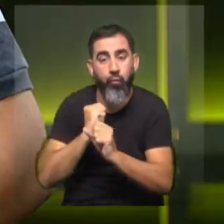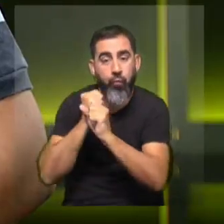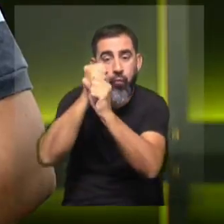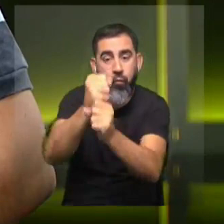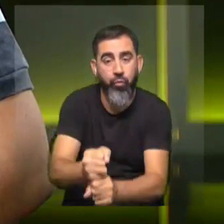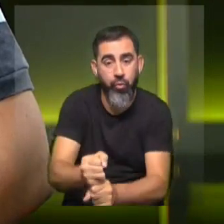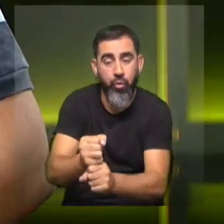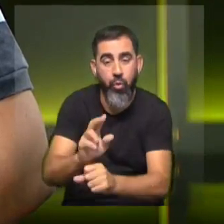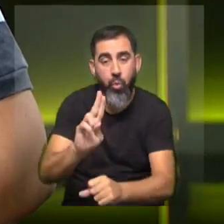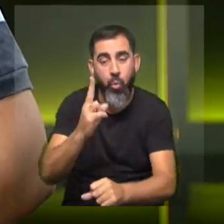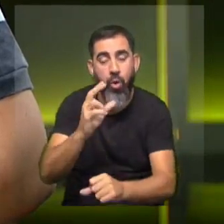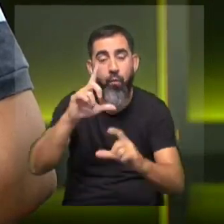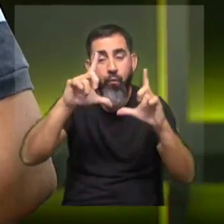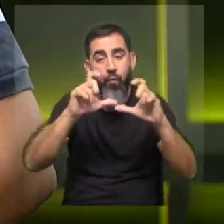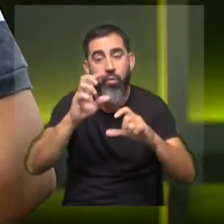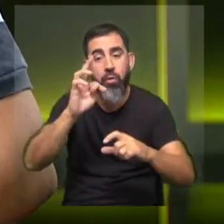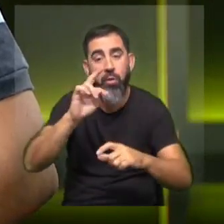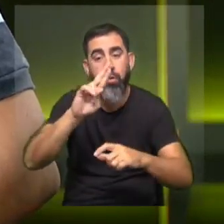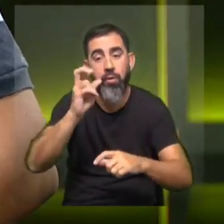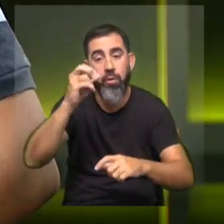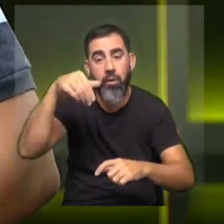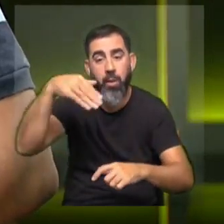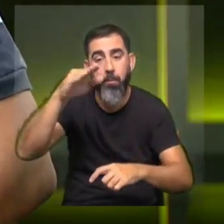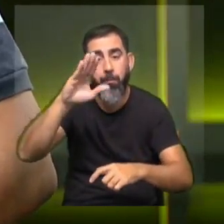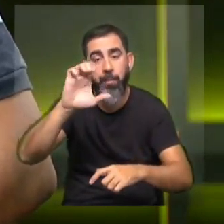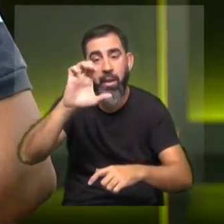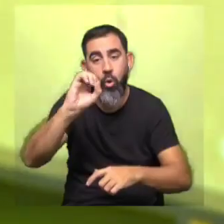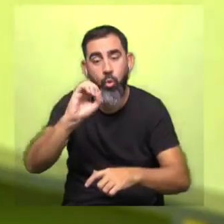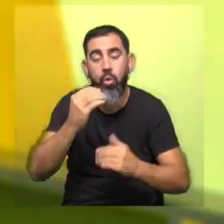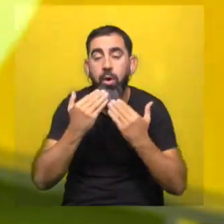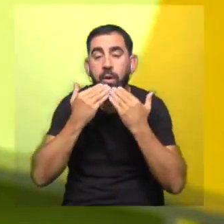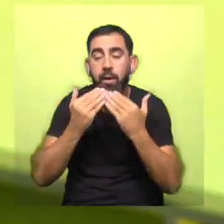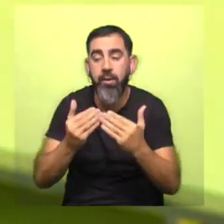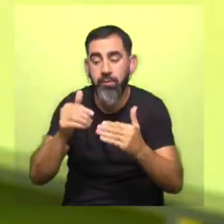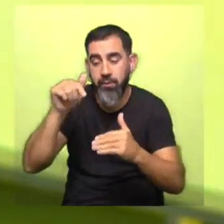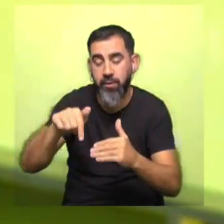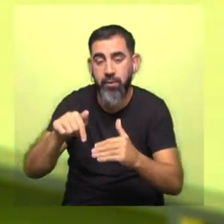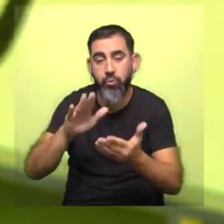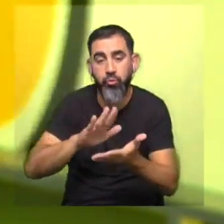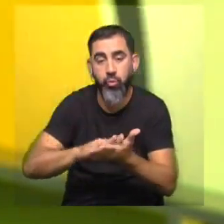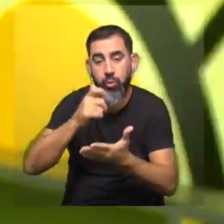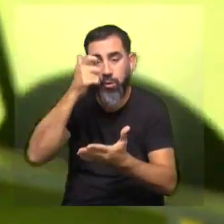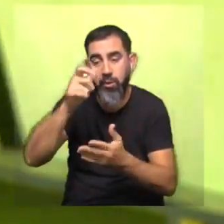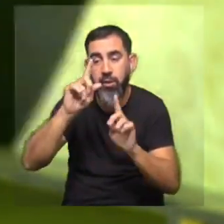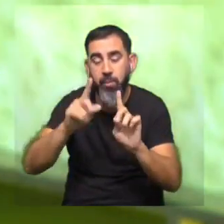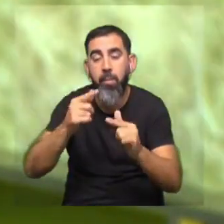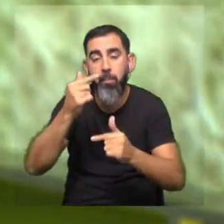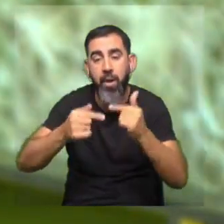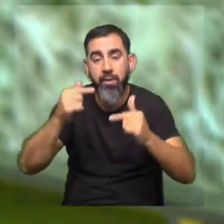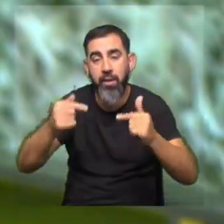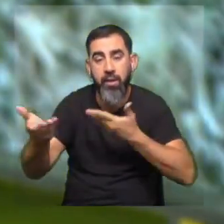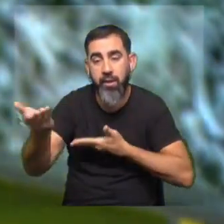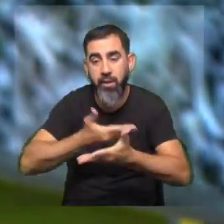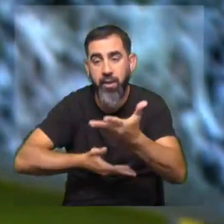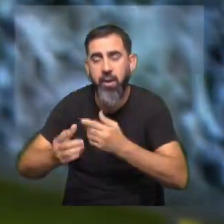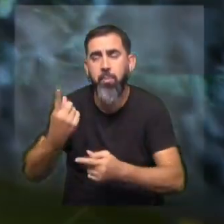Uruguay Fototrampeo. Gracias por venir a Sobre Ciencia. Muchas gracias. Y gracias por todo el material que nos compartiste y que vamos a empezar a ver. Me acuerdo cuando hablamos